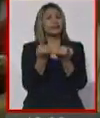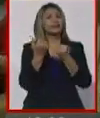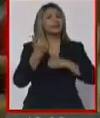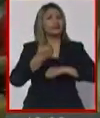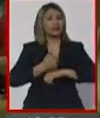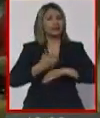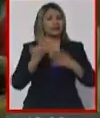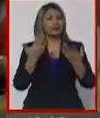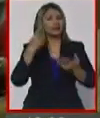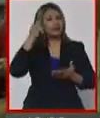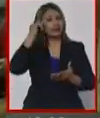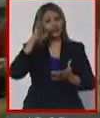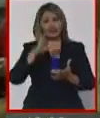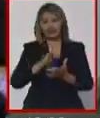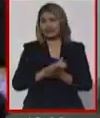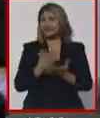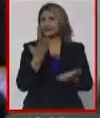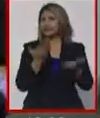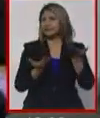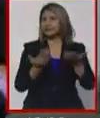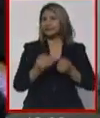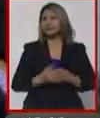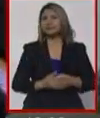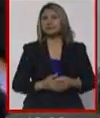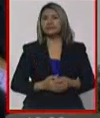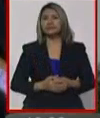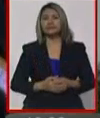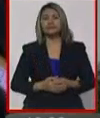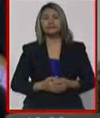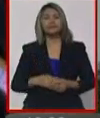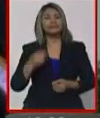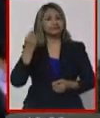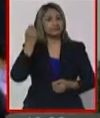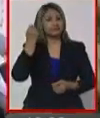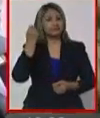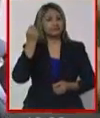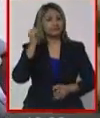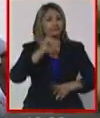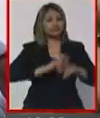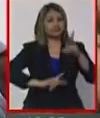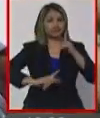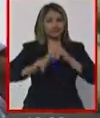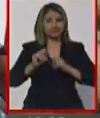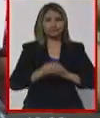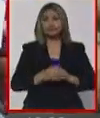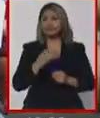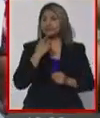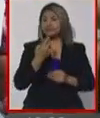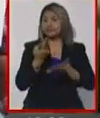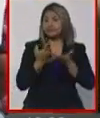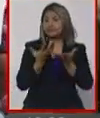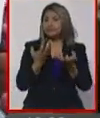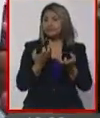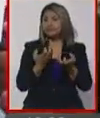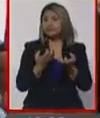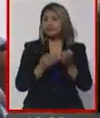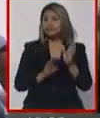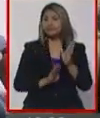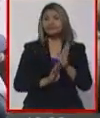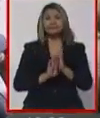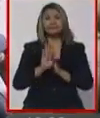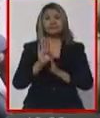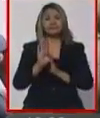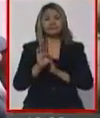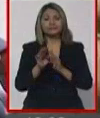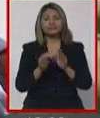también. Creemos que ha sido algo muy bien entendido por la población de lo que se quería generar a través de la